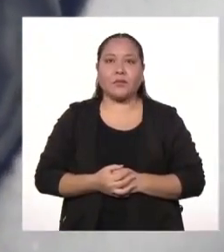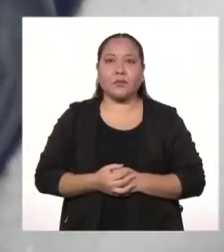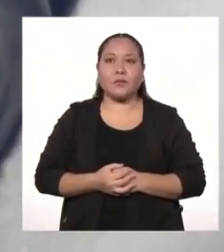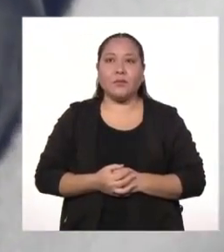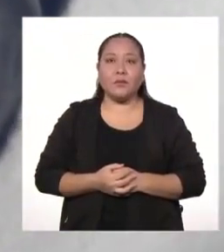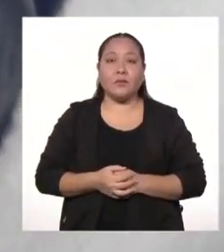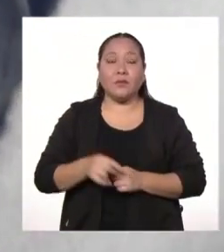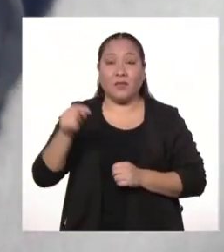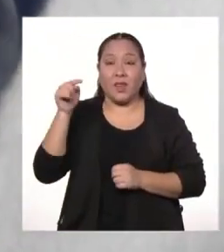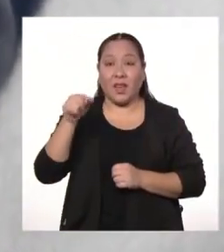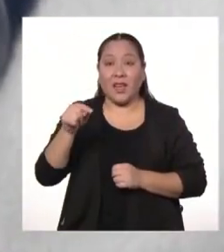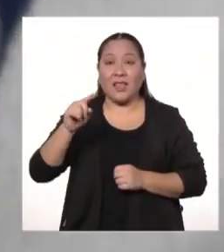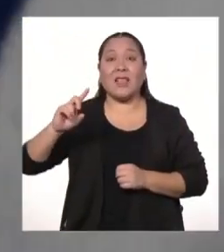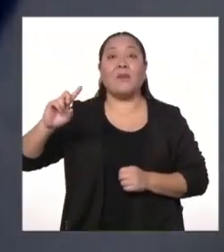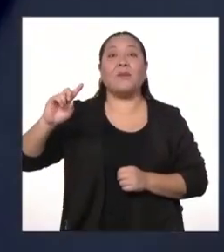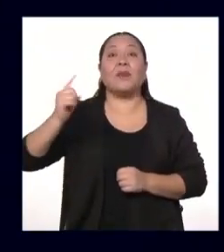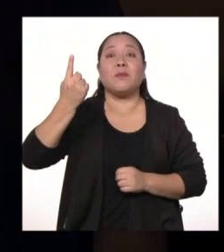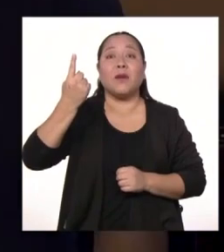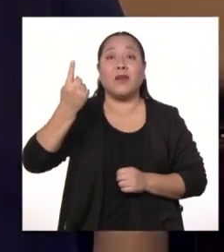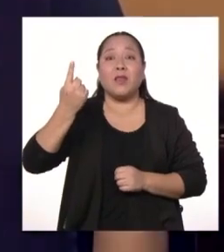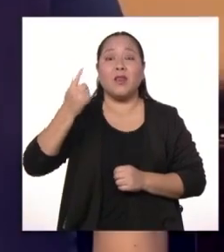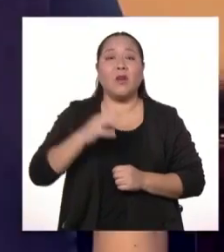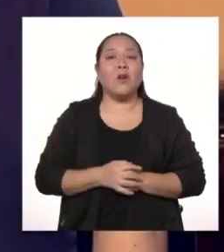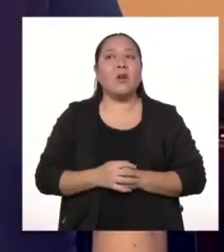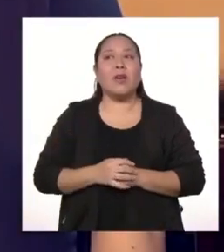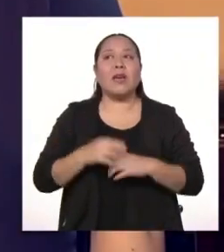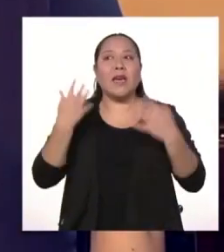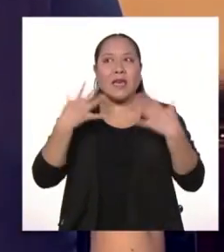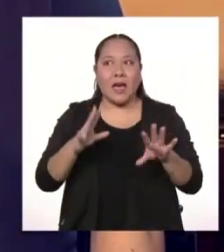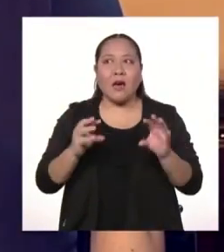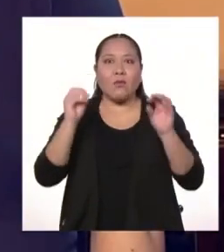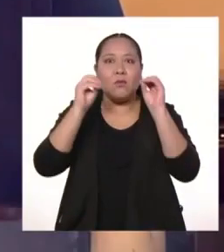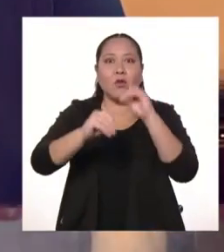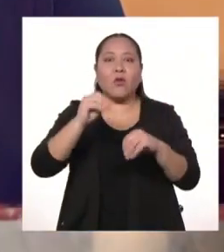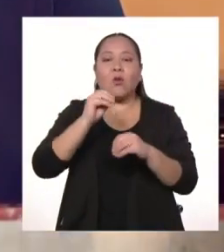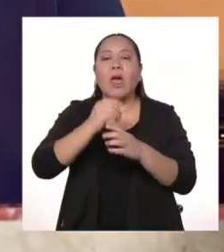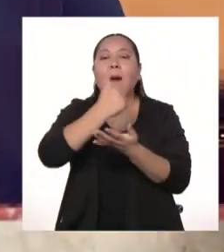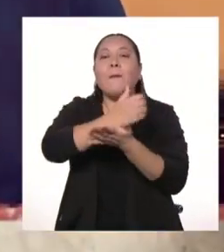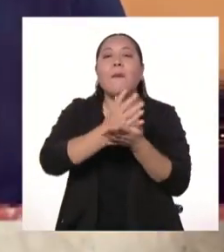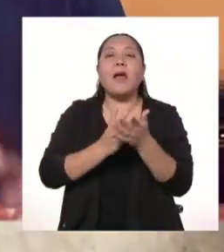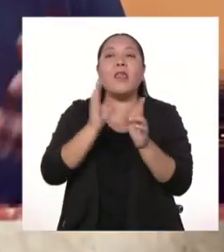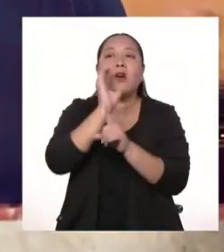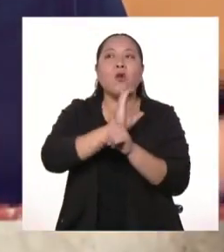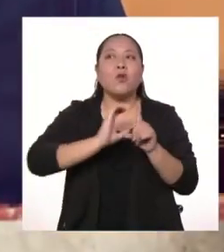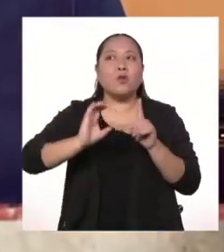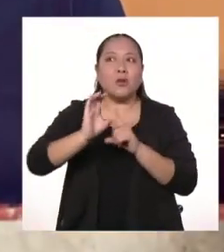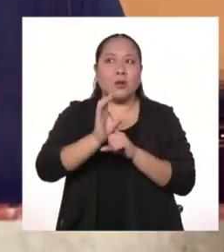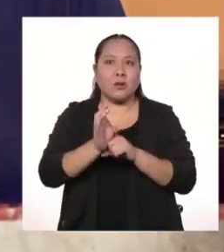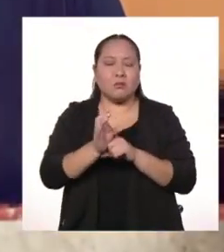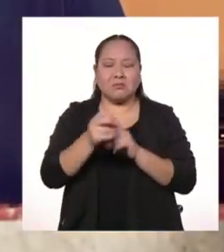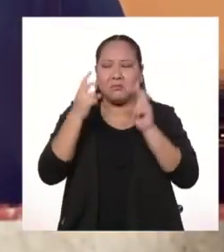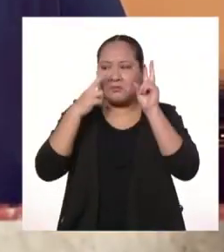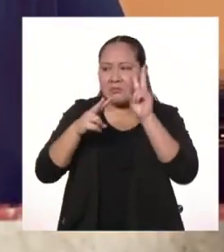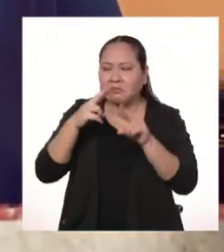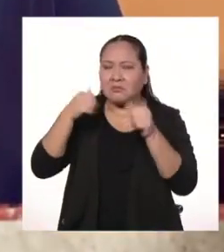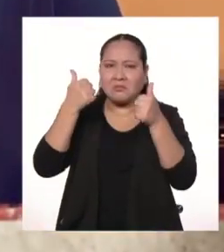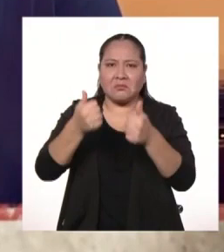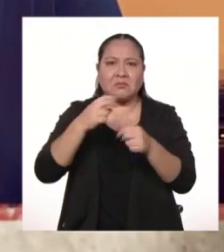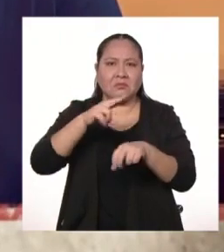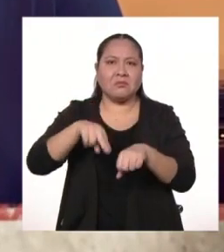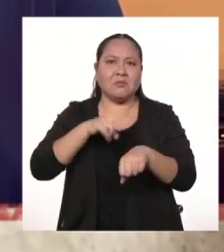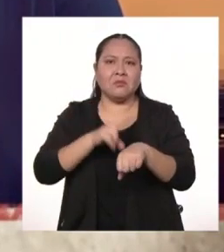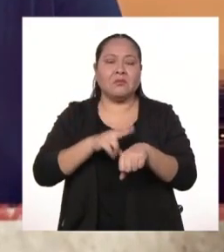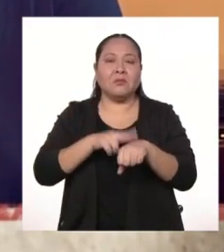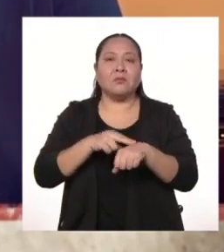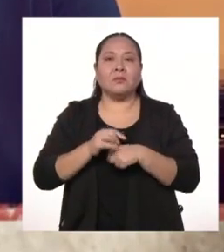Y él es el primero que logra crear una sección cultural que ahora nos parece tan obvio y tan normal, pero donde haya